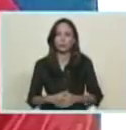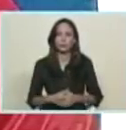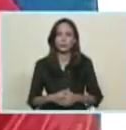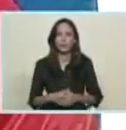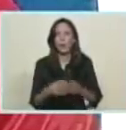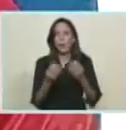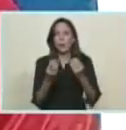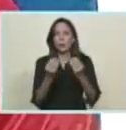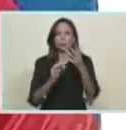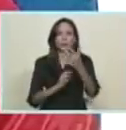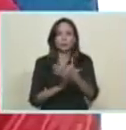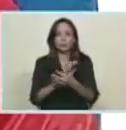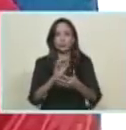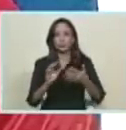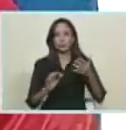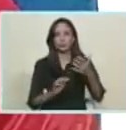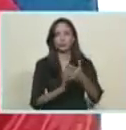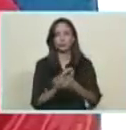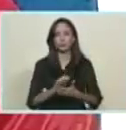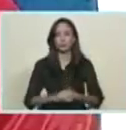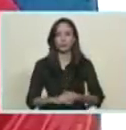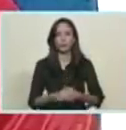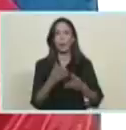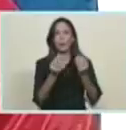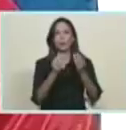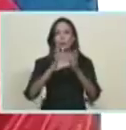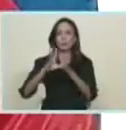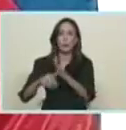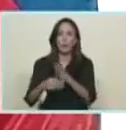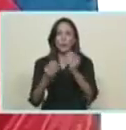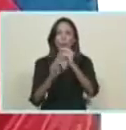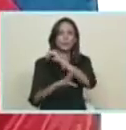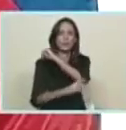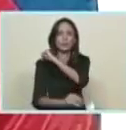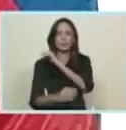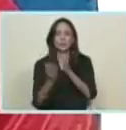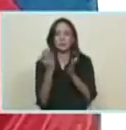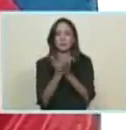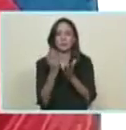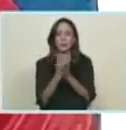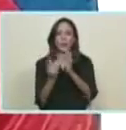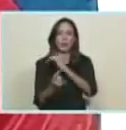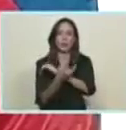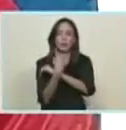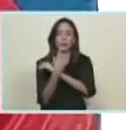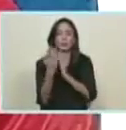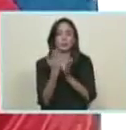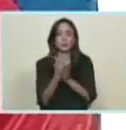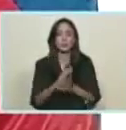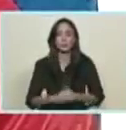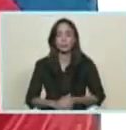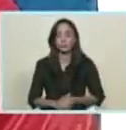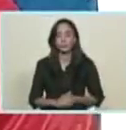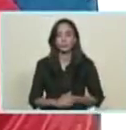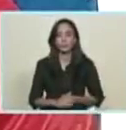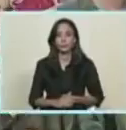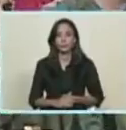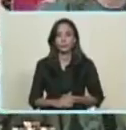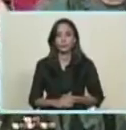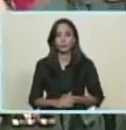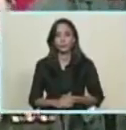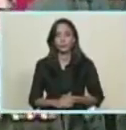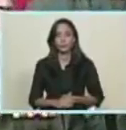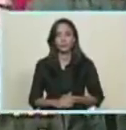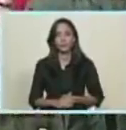muy, pero muy, muy corrupto. Si una de las características